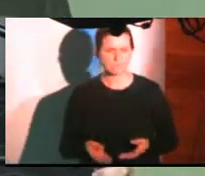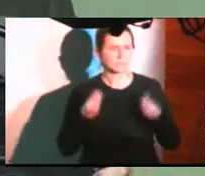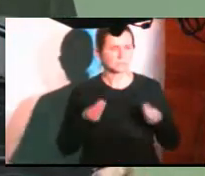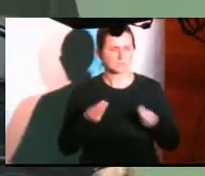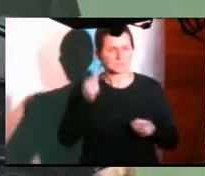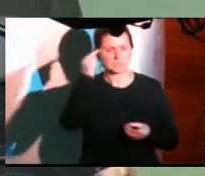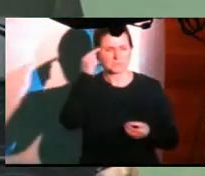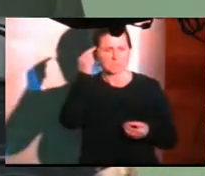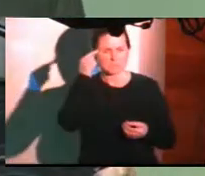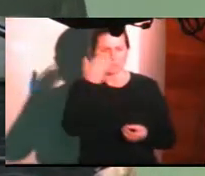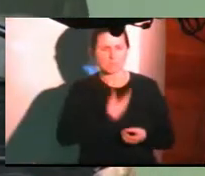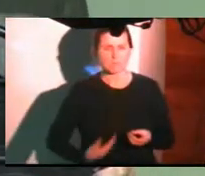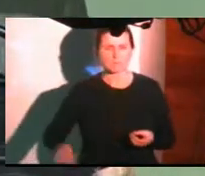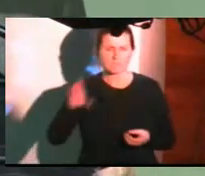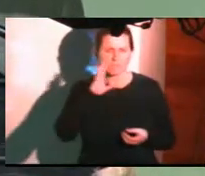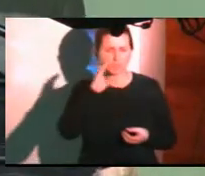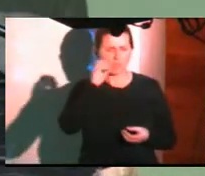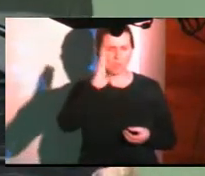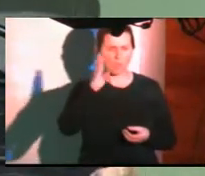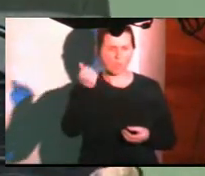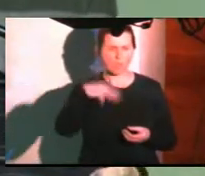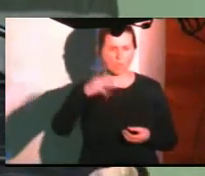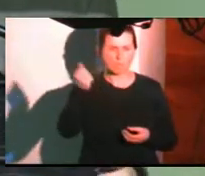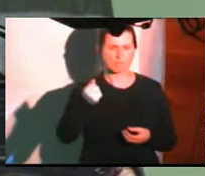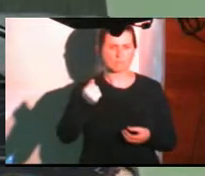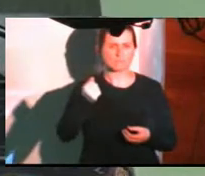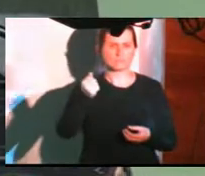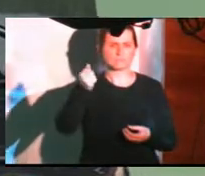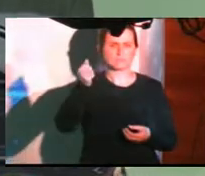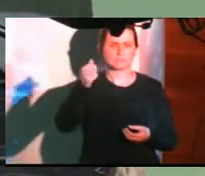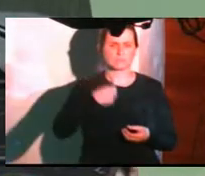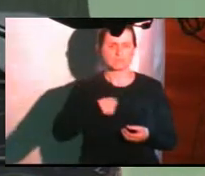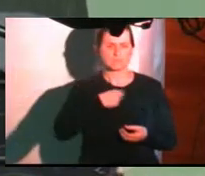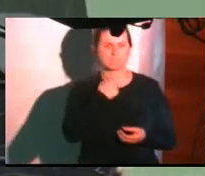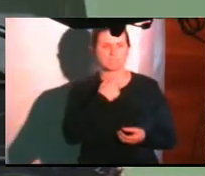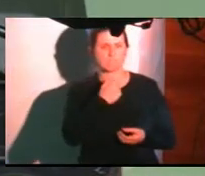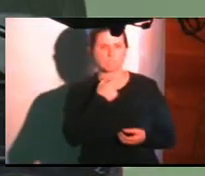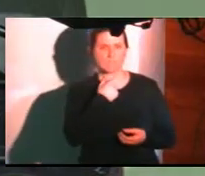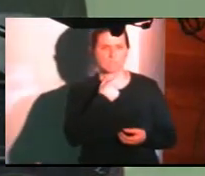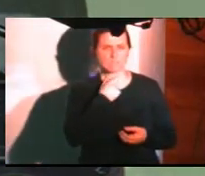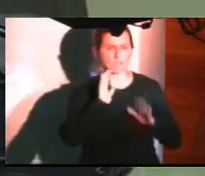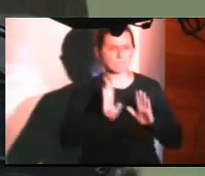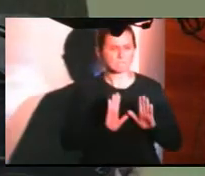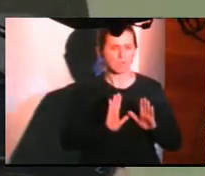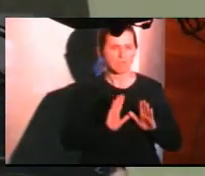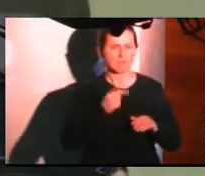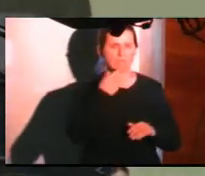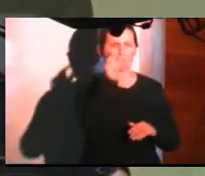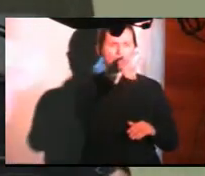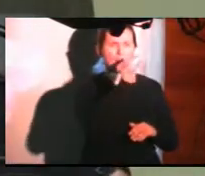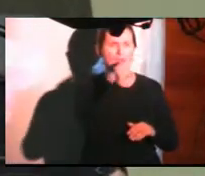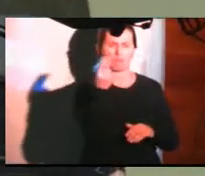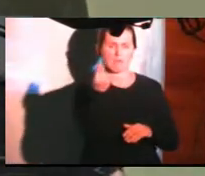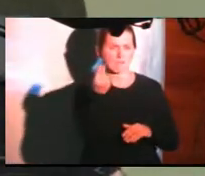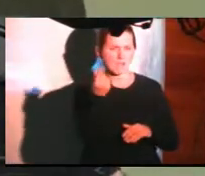Unidos. Y quisiera detenerme un instante en la palabra valor público, porque justamente nosotros hemos presentado un proyecto de ley a